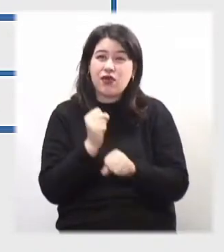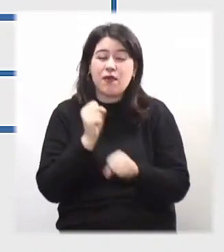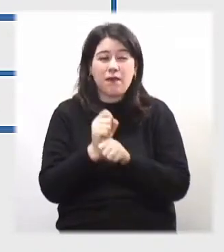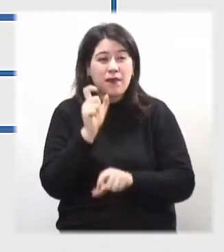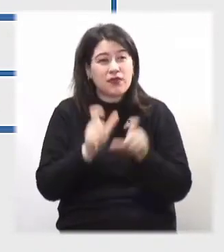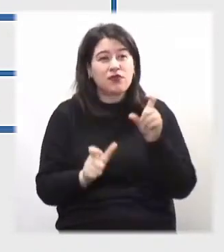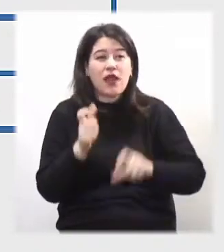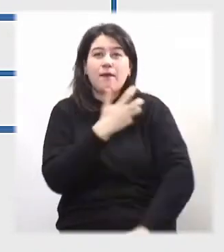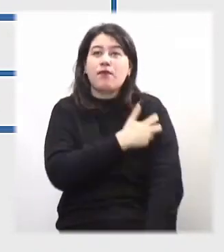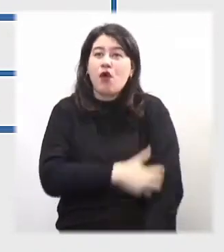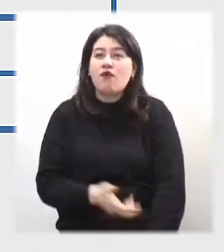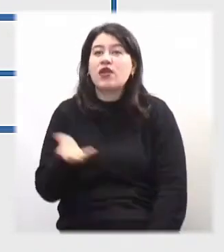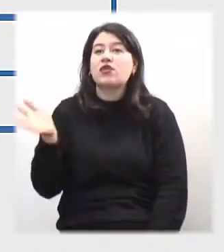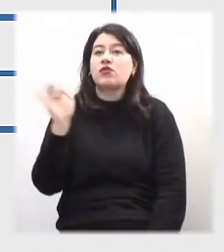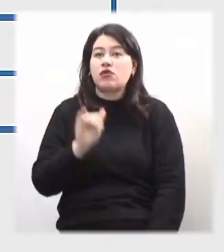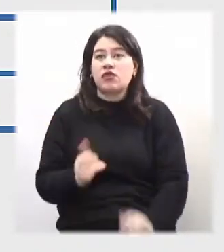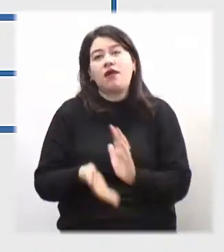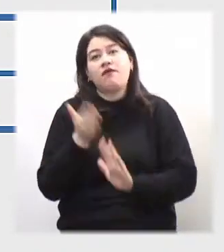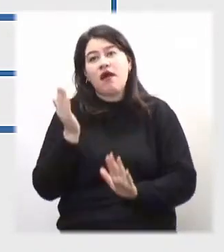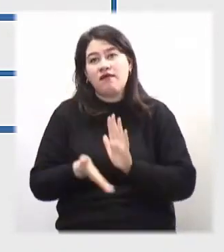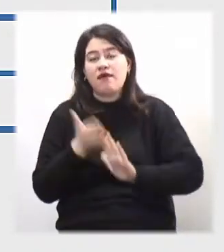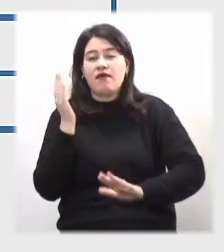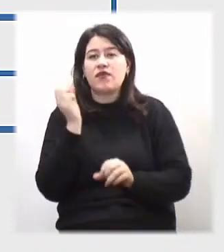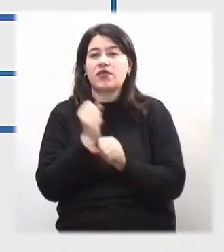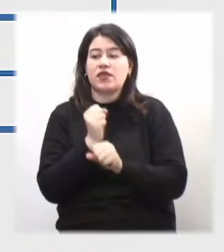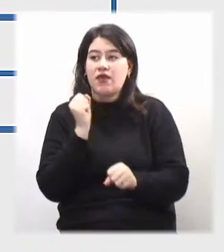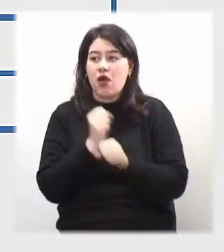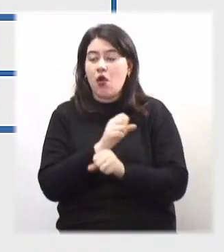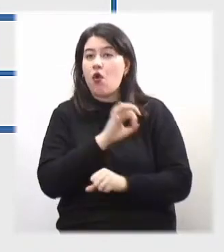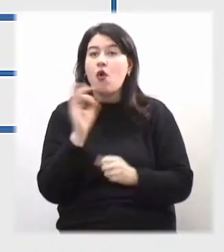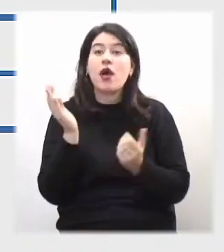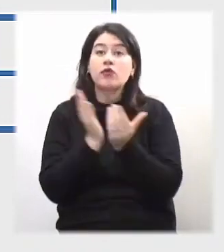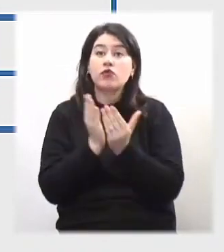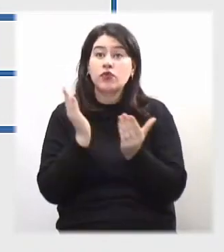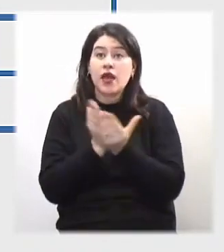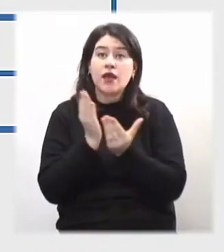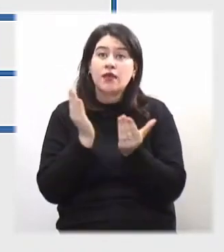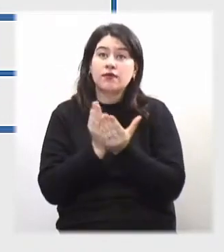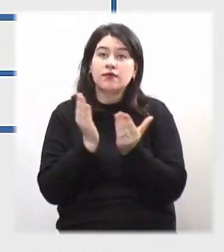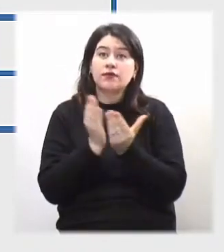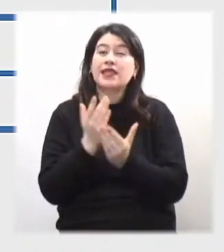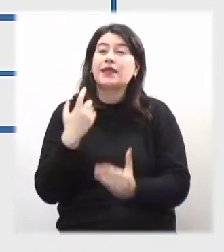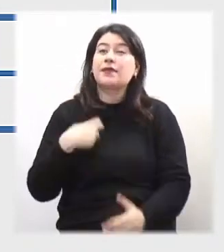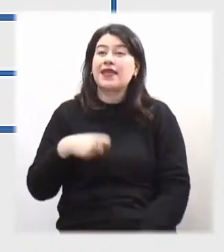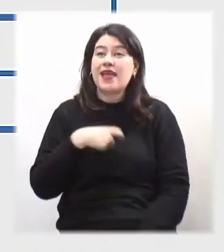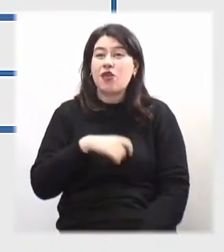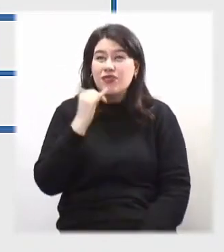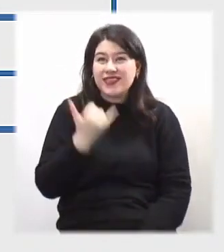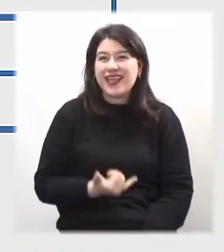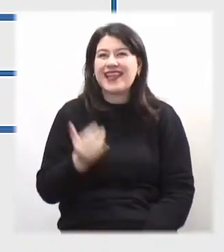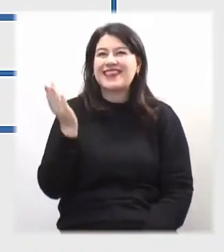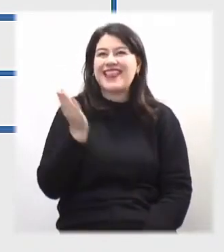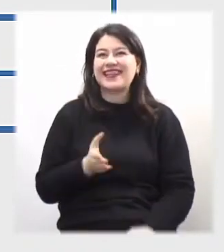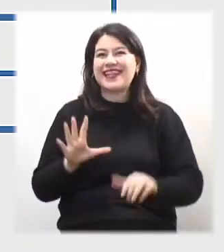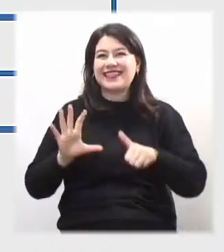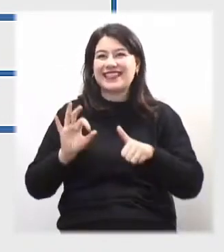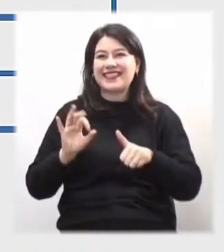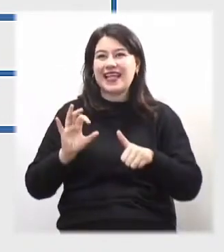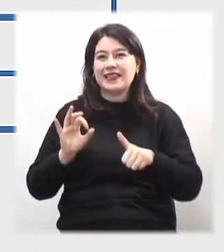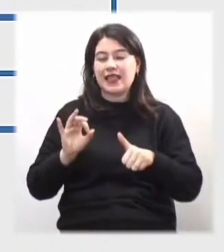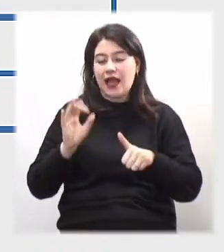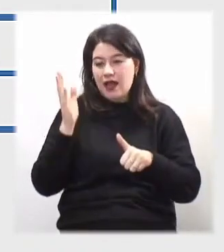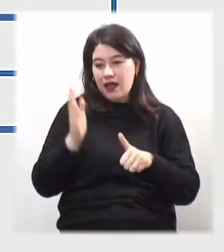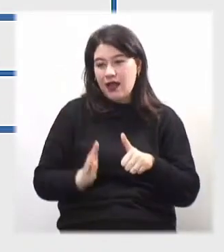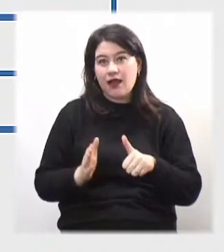gente humilde de gente que sale todos los días a trabajar o a estudiar quedaría con una tasa de 60 homicidios por 100.000